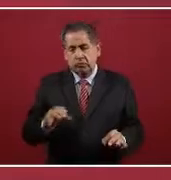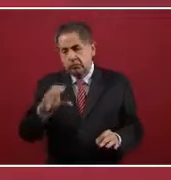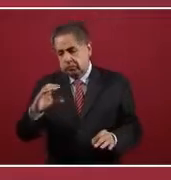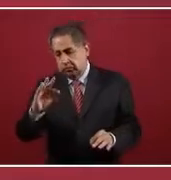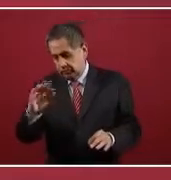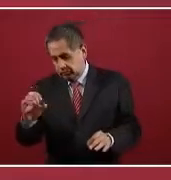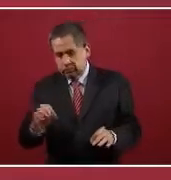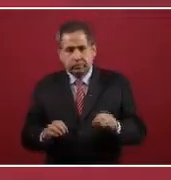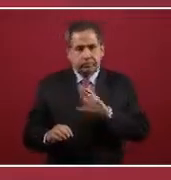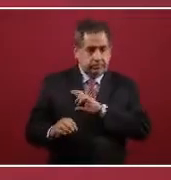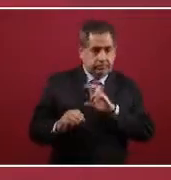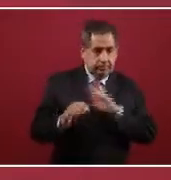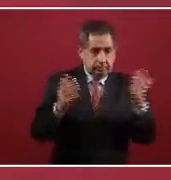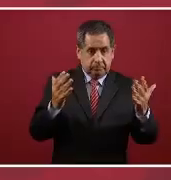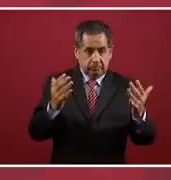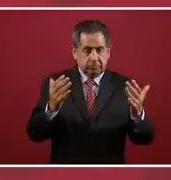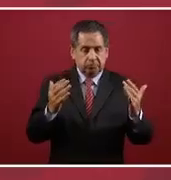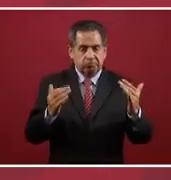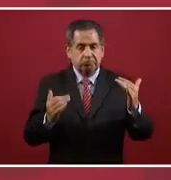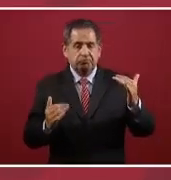iba a ser distinta.